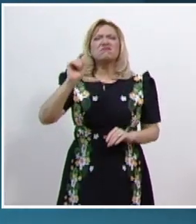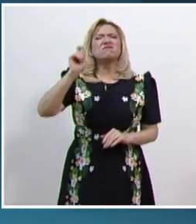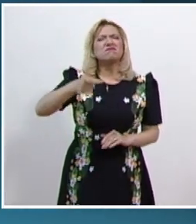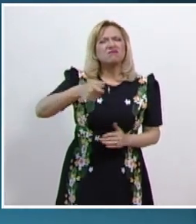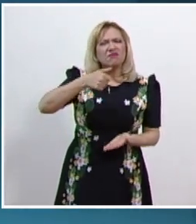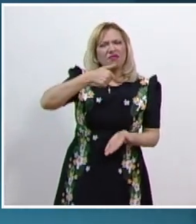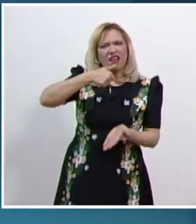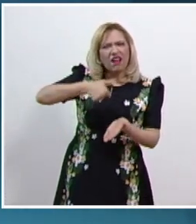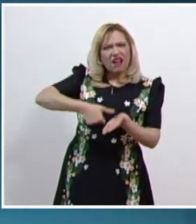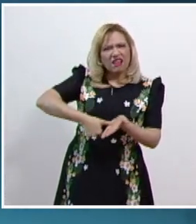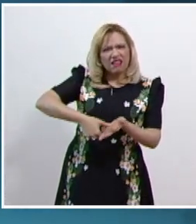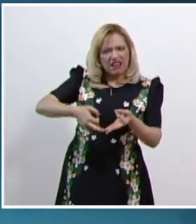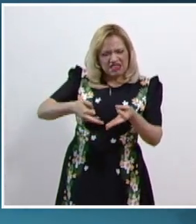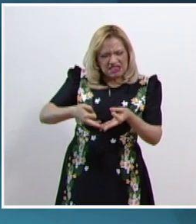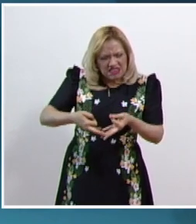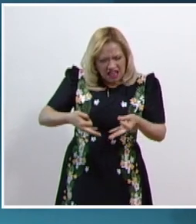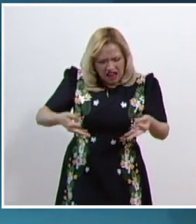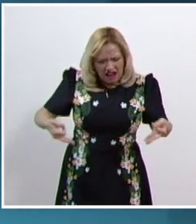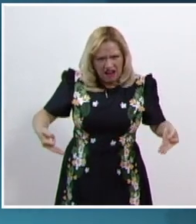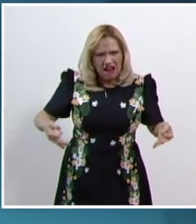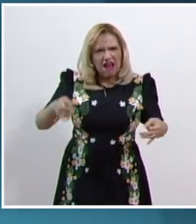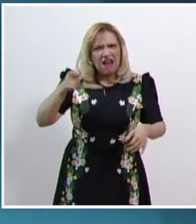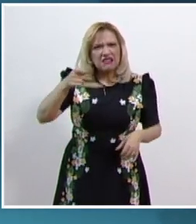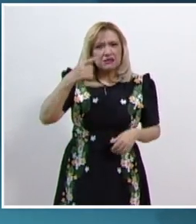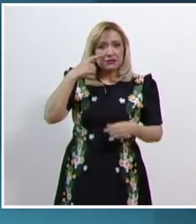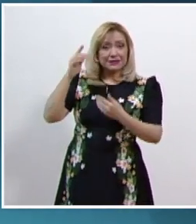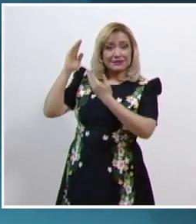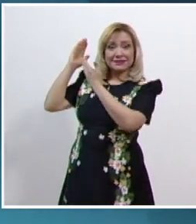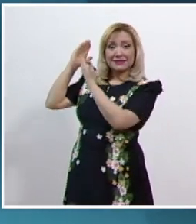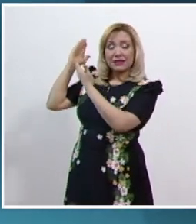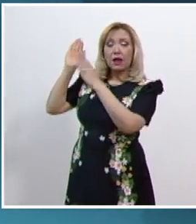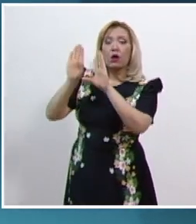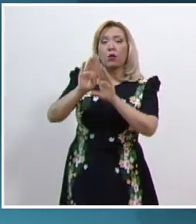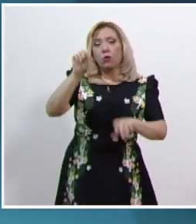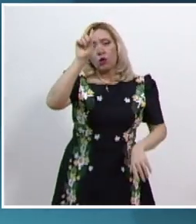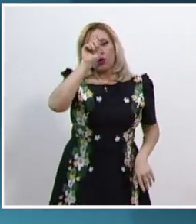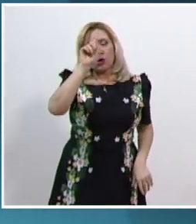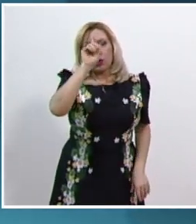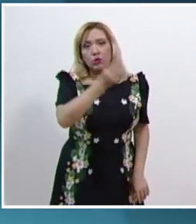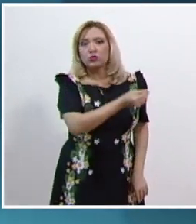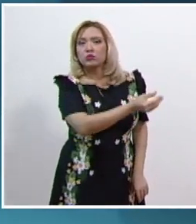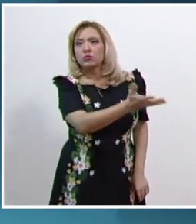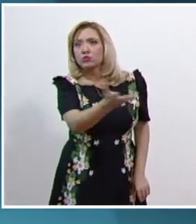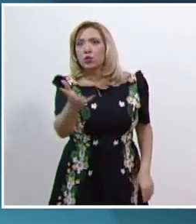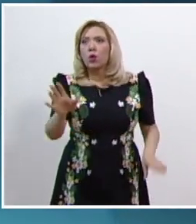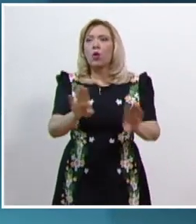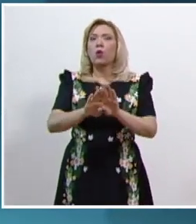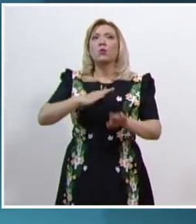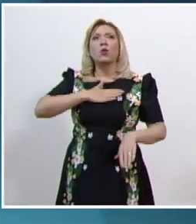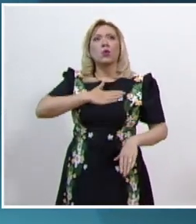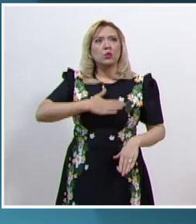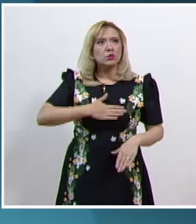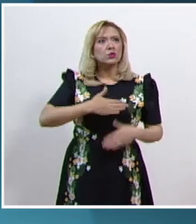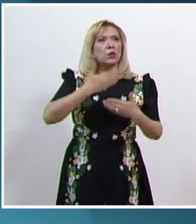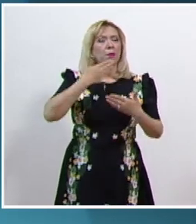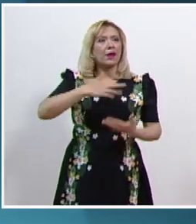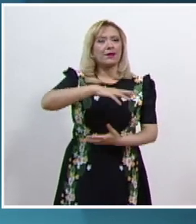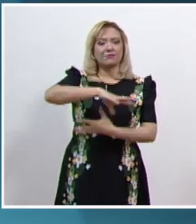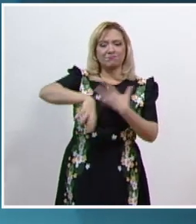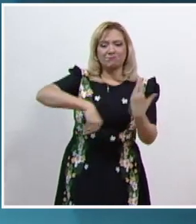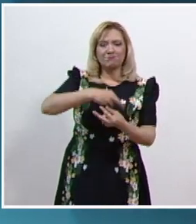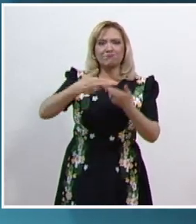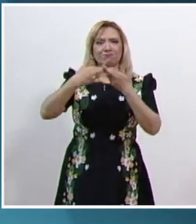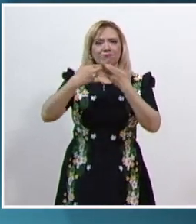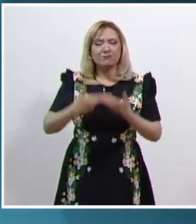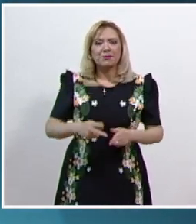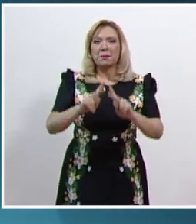Tierra, creada en el año 2000 como una guía para la transición hacia un mundo más justo, sostenible y pacífico, así como un